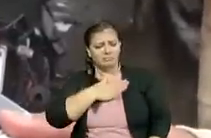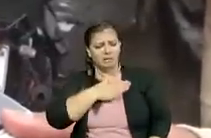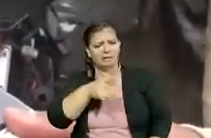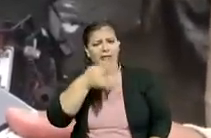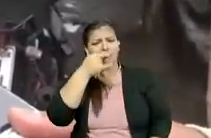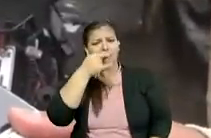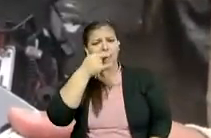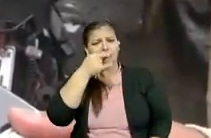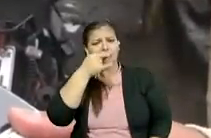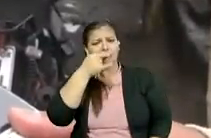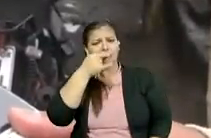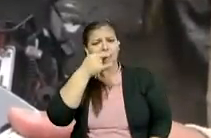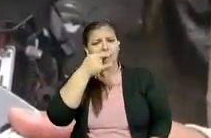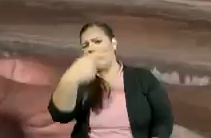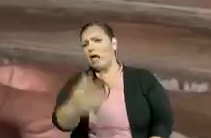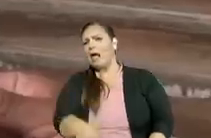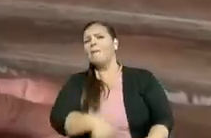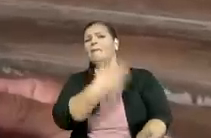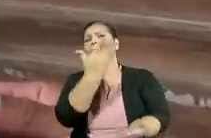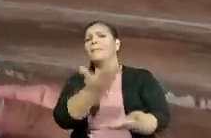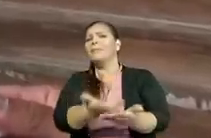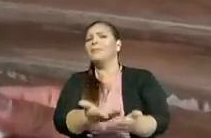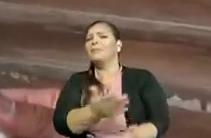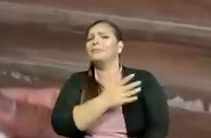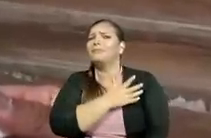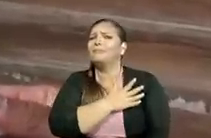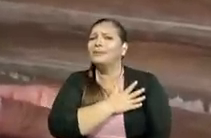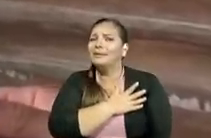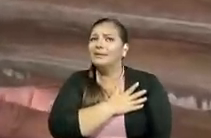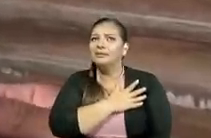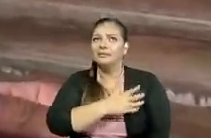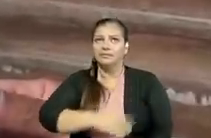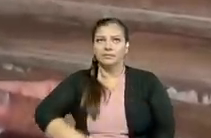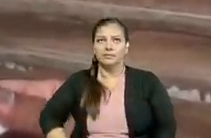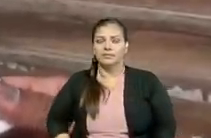habrá tenido, qué problema habrá tenido para que se lanzara de...